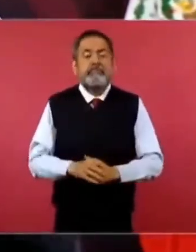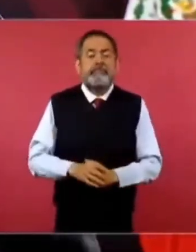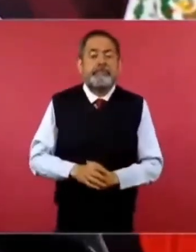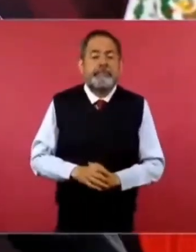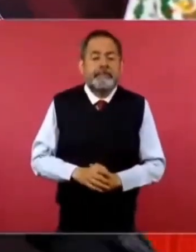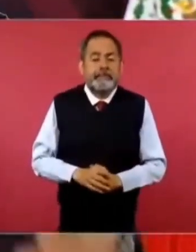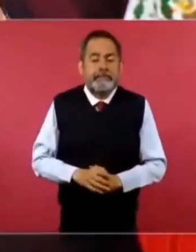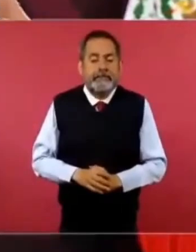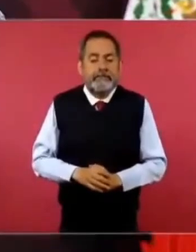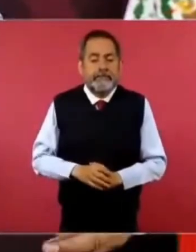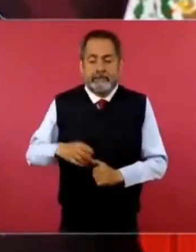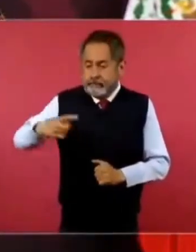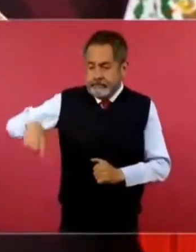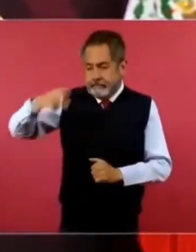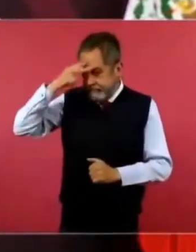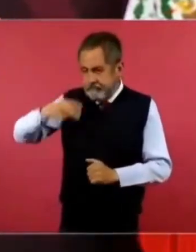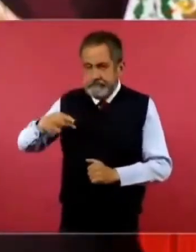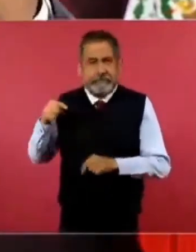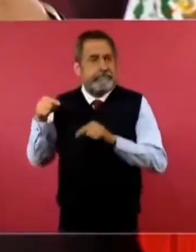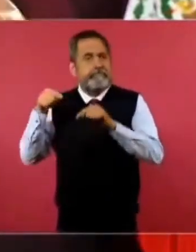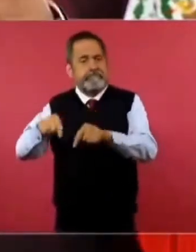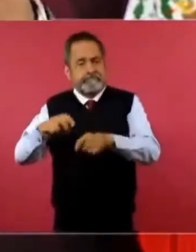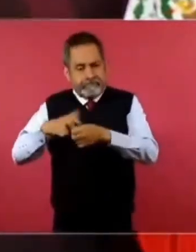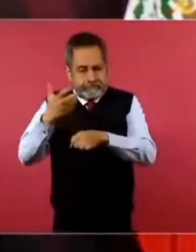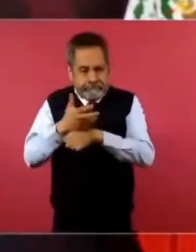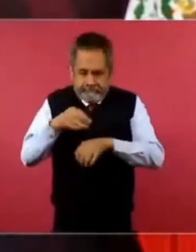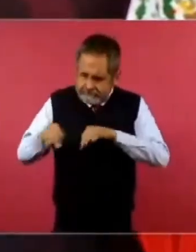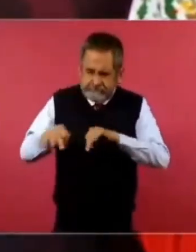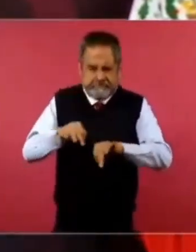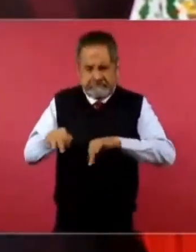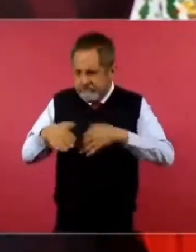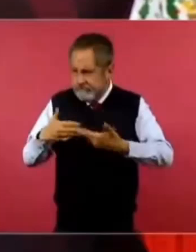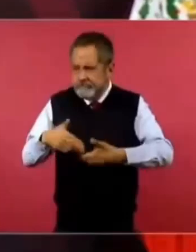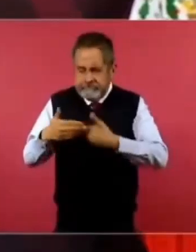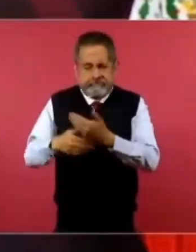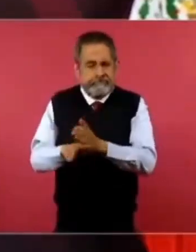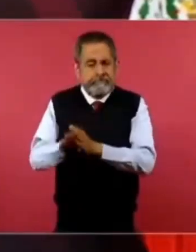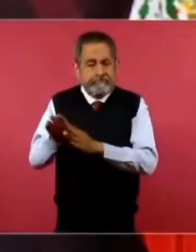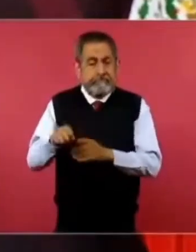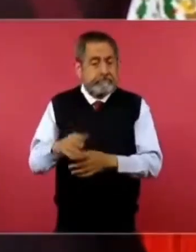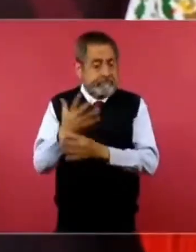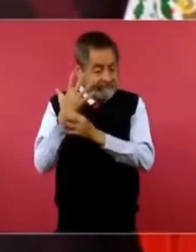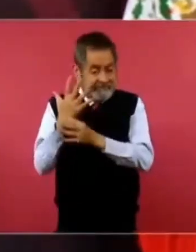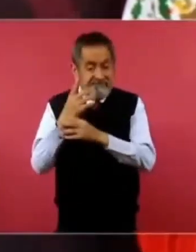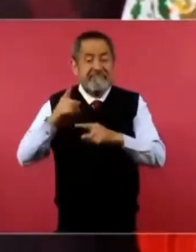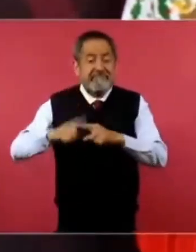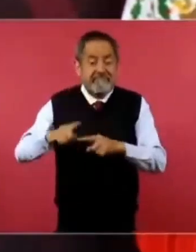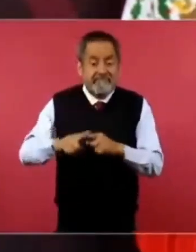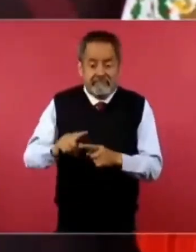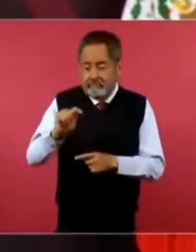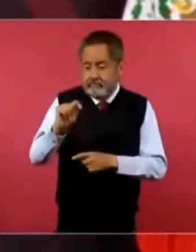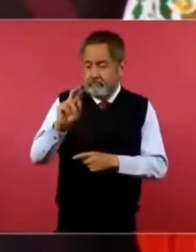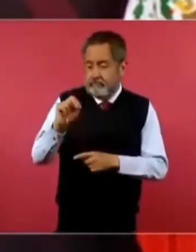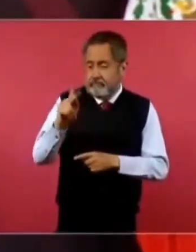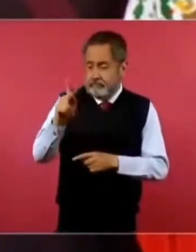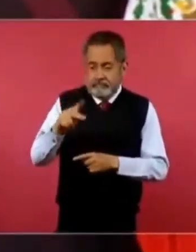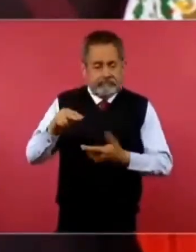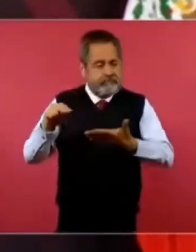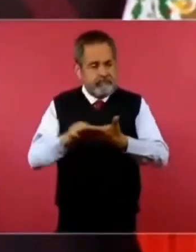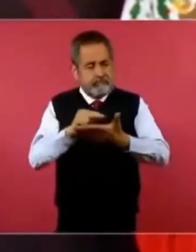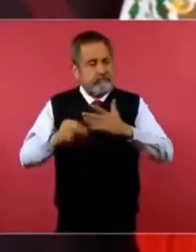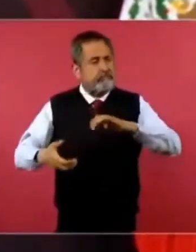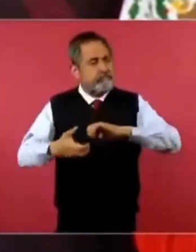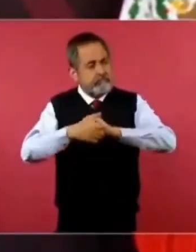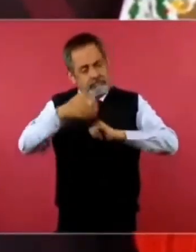por lo que aportan al desarrollo de esa gran nación. Trump, y firma el tratado.